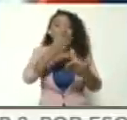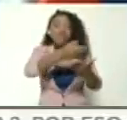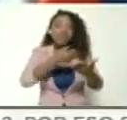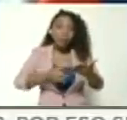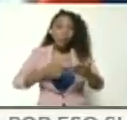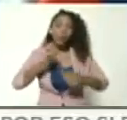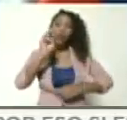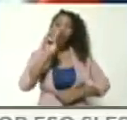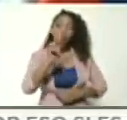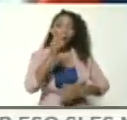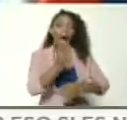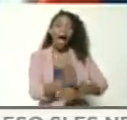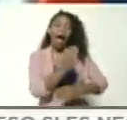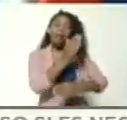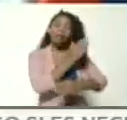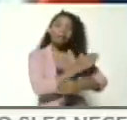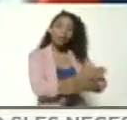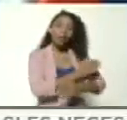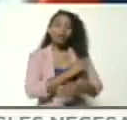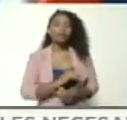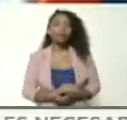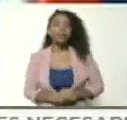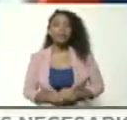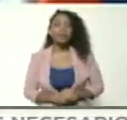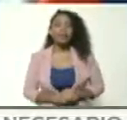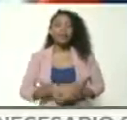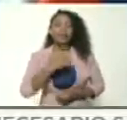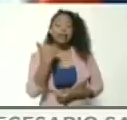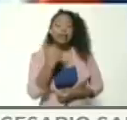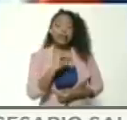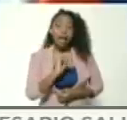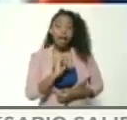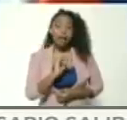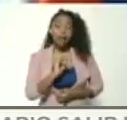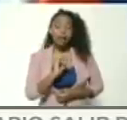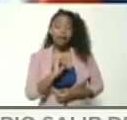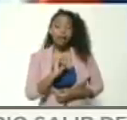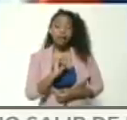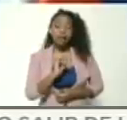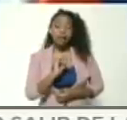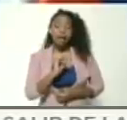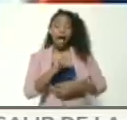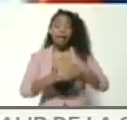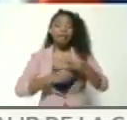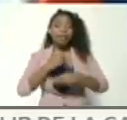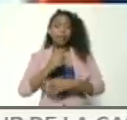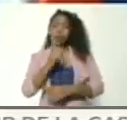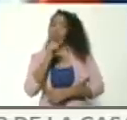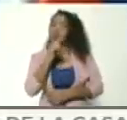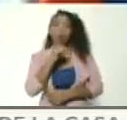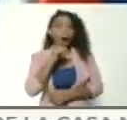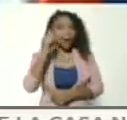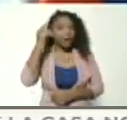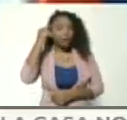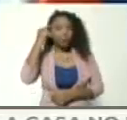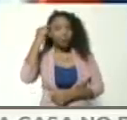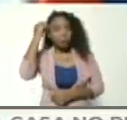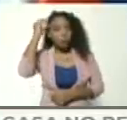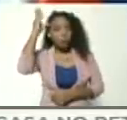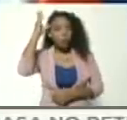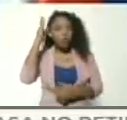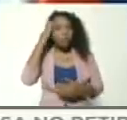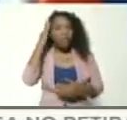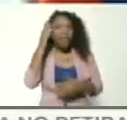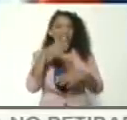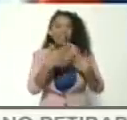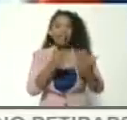los dos anteriores, se están remitiendo sin tener conocimiento más que